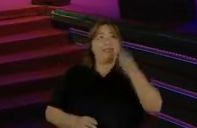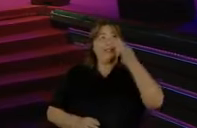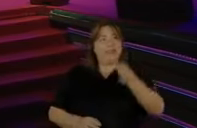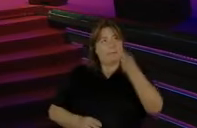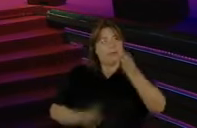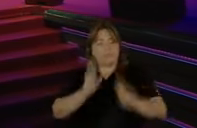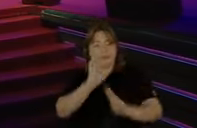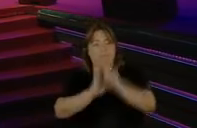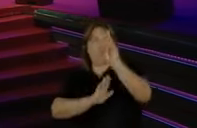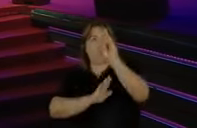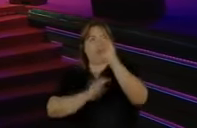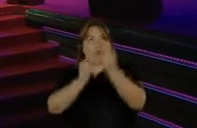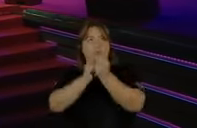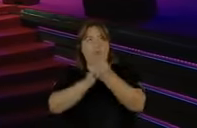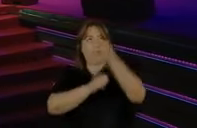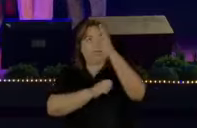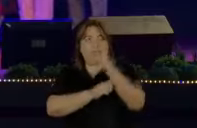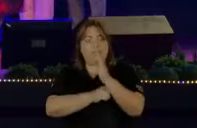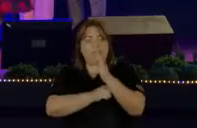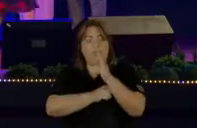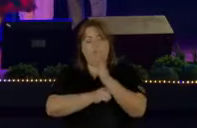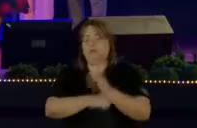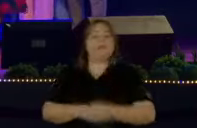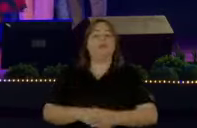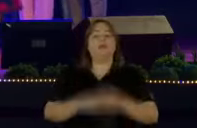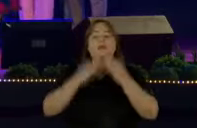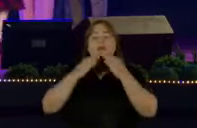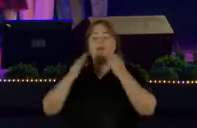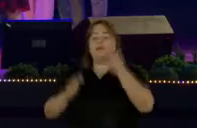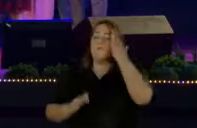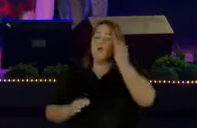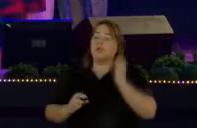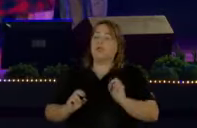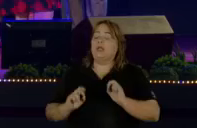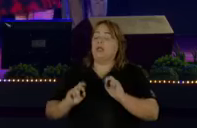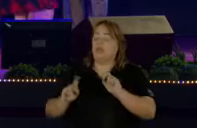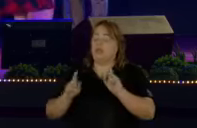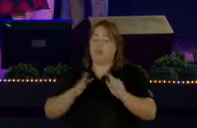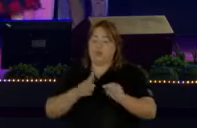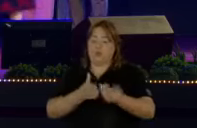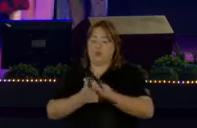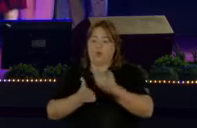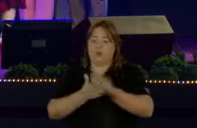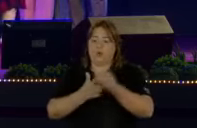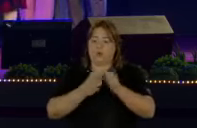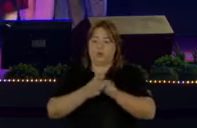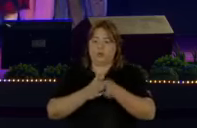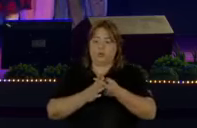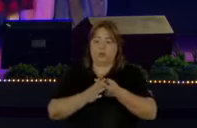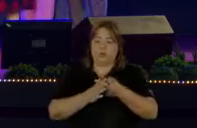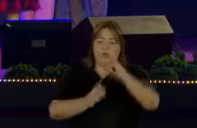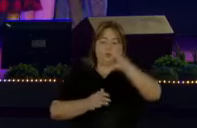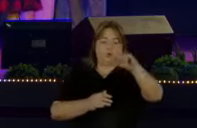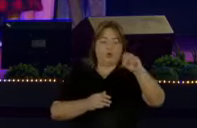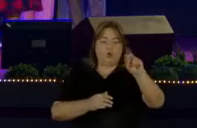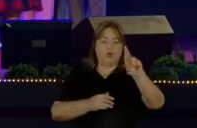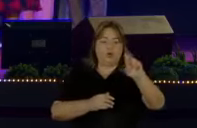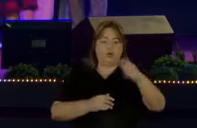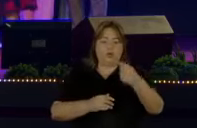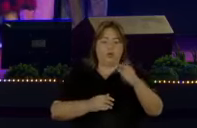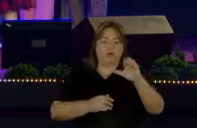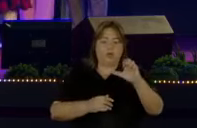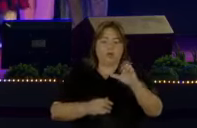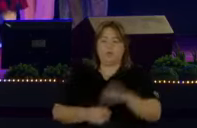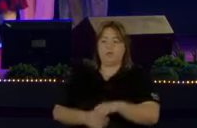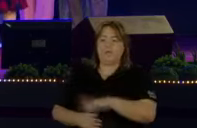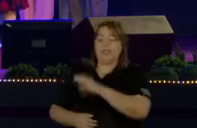victoria. Padre, te damos las gracias por este nuevo comienzo de Jorge y de Yolanda en el